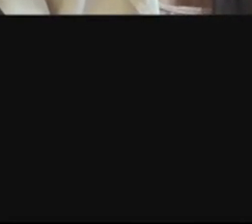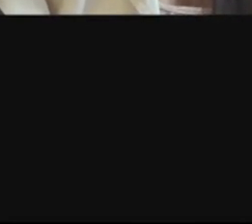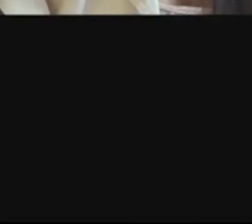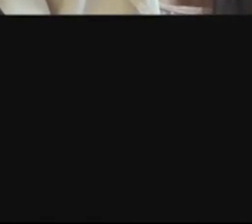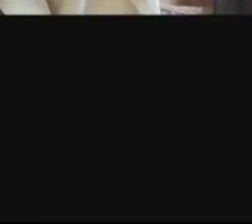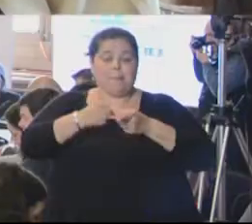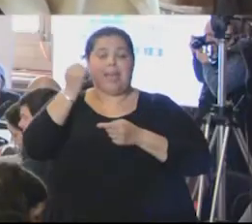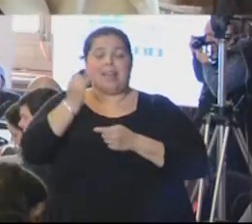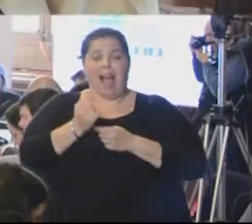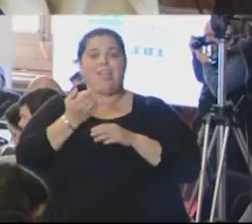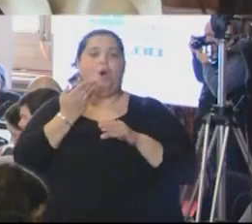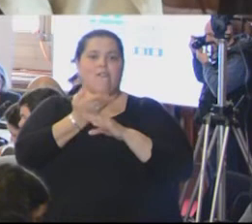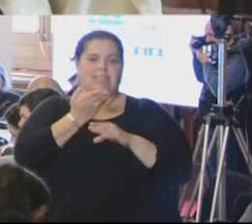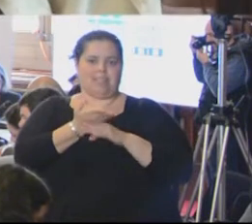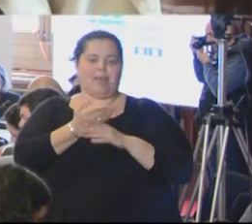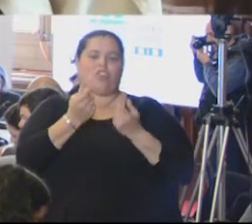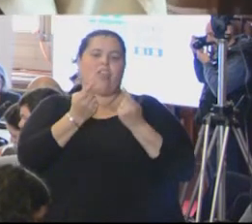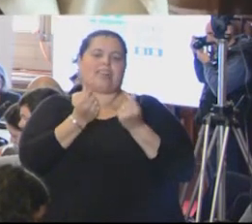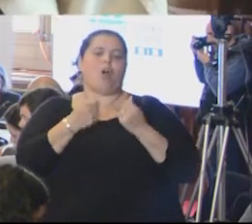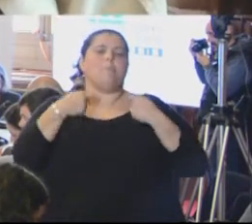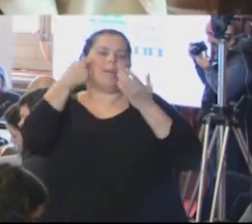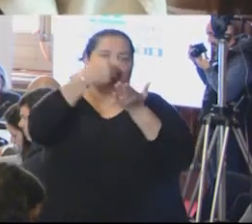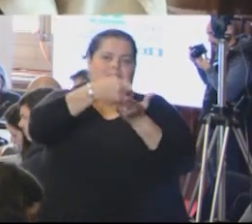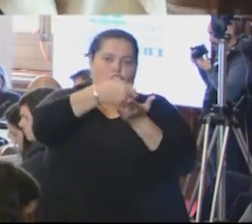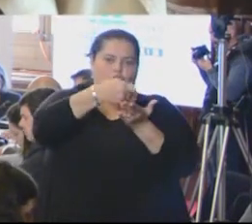para acabar con la vida de alguno de los integrantes.